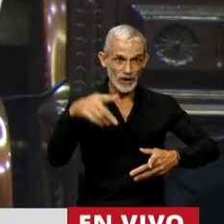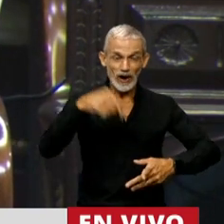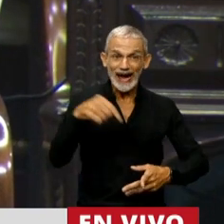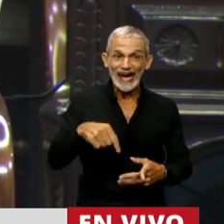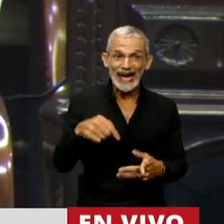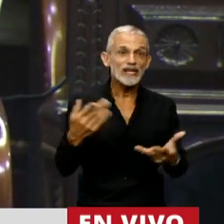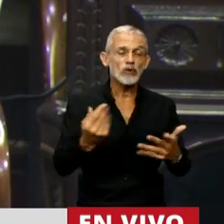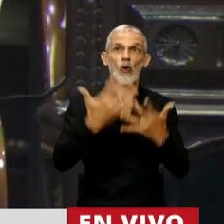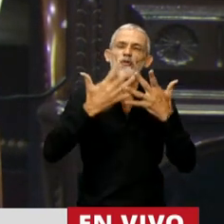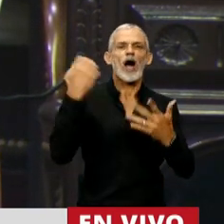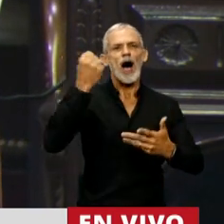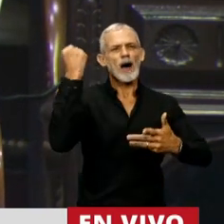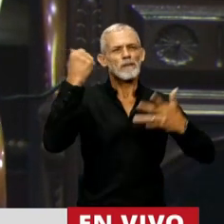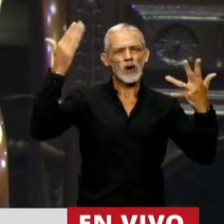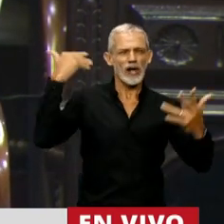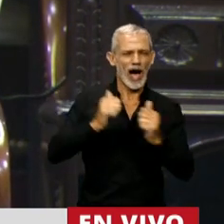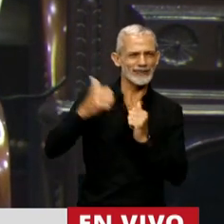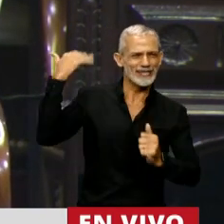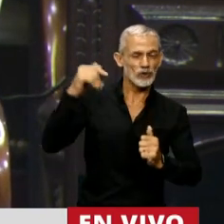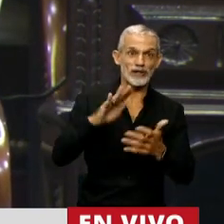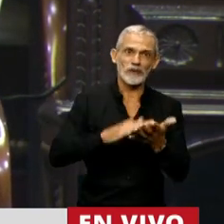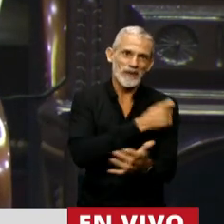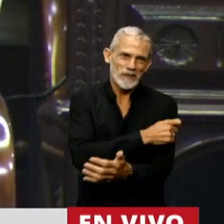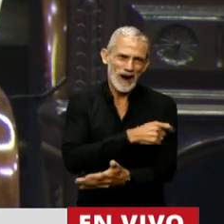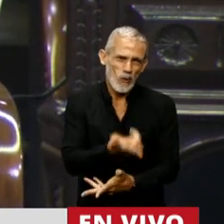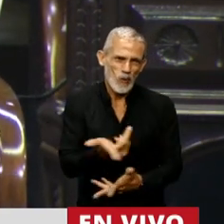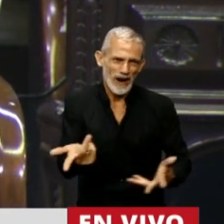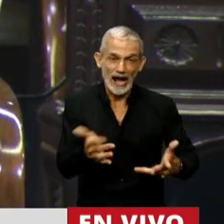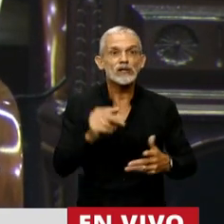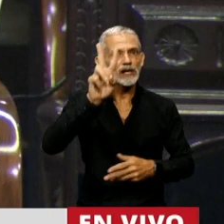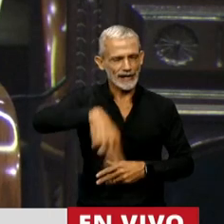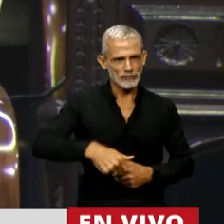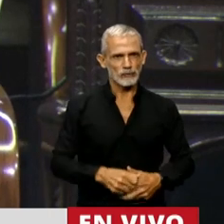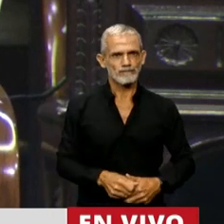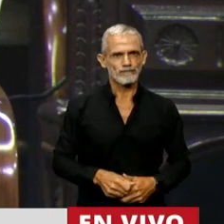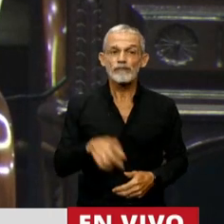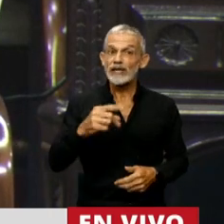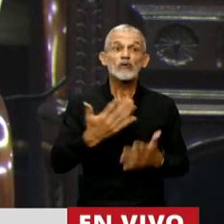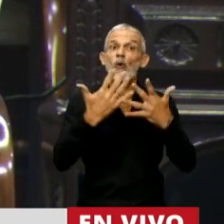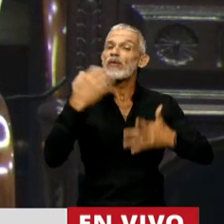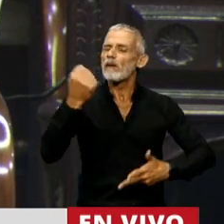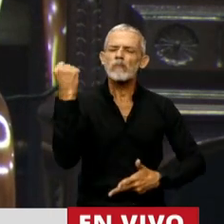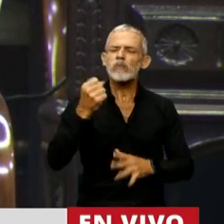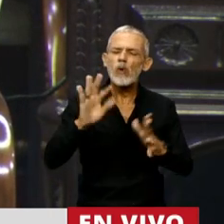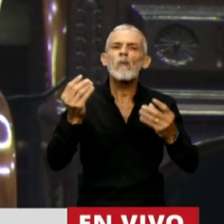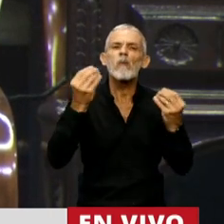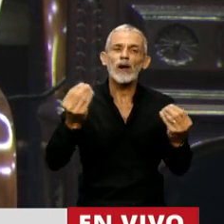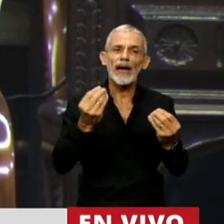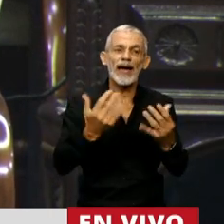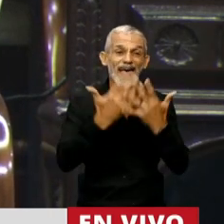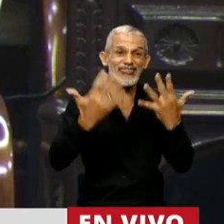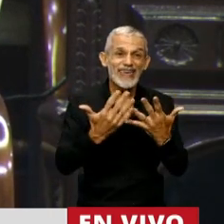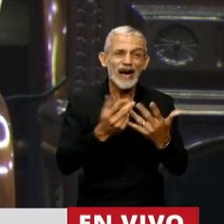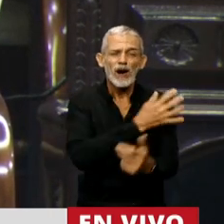esto es un día histórico, refiriéndose a las vacunas. Y la verdad tiene razón. Es un día histórico porque es el día en